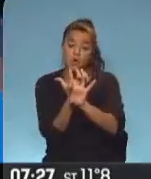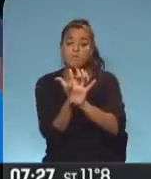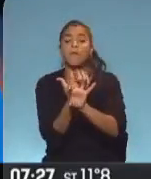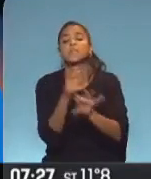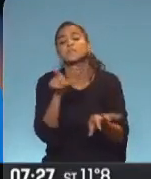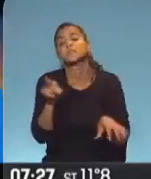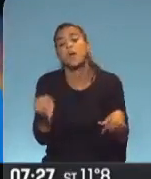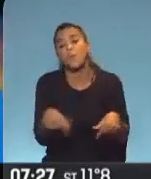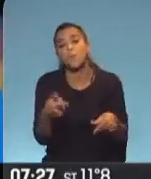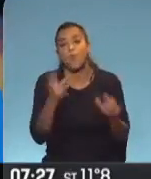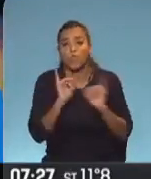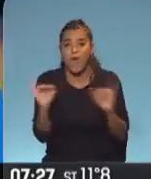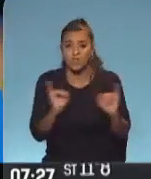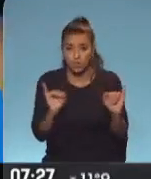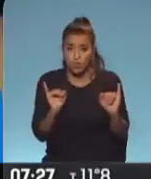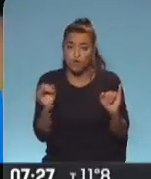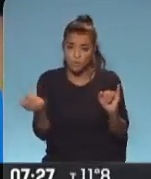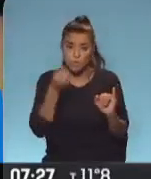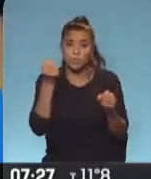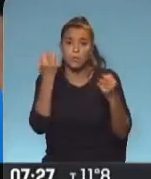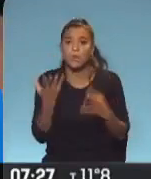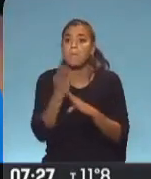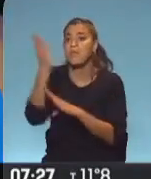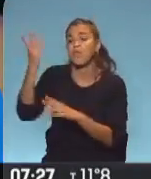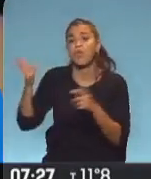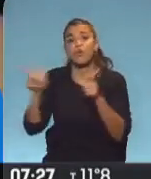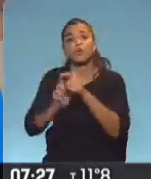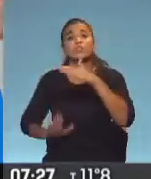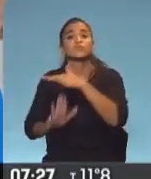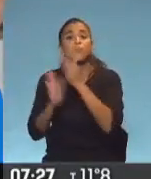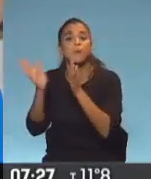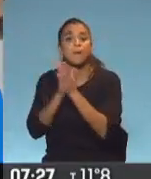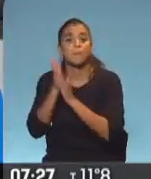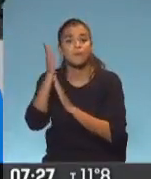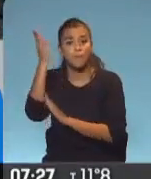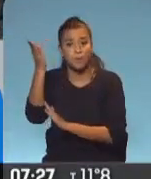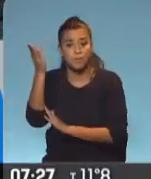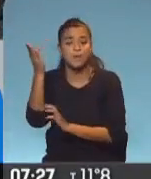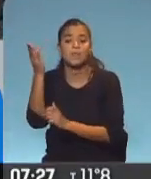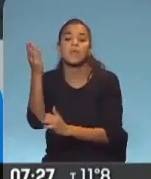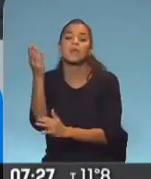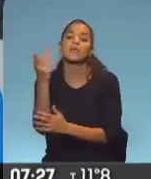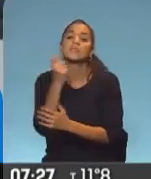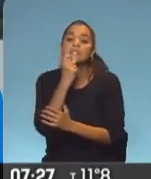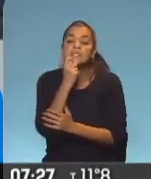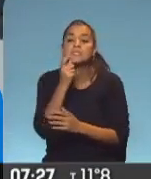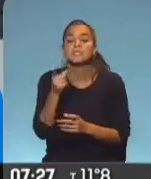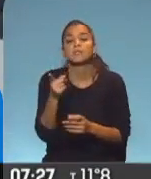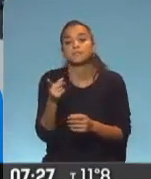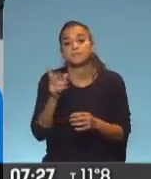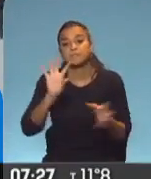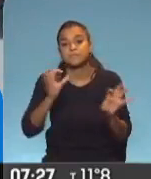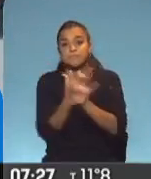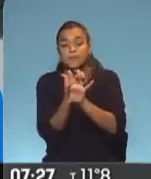dato menor, porque acordate que hay un pedido a la Corte Suprema para que diga si una sesión hipotética